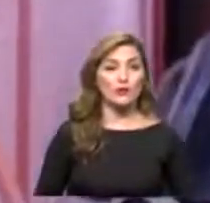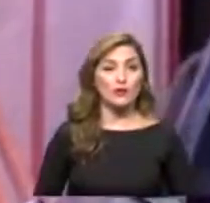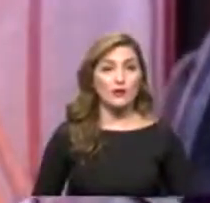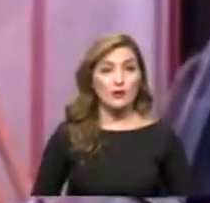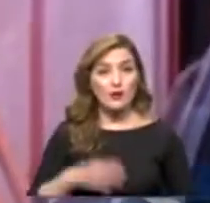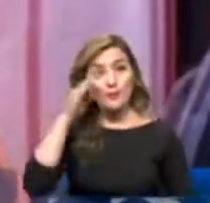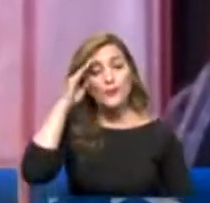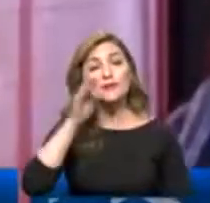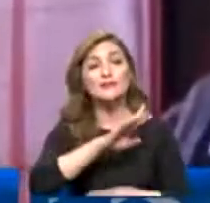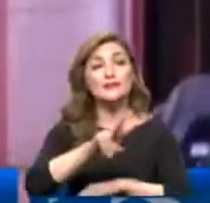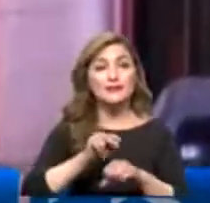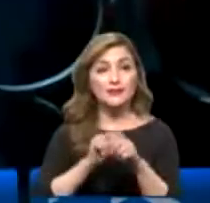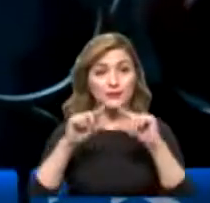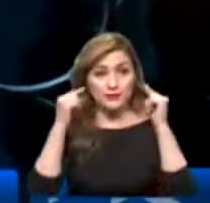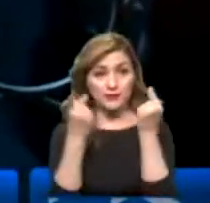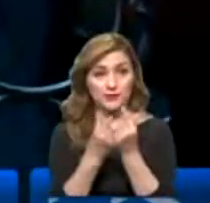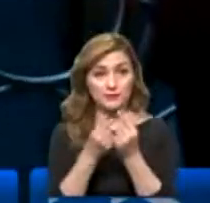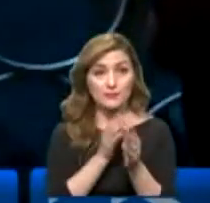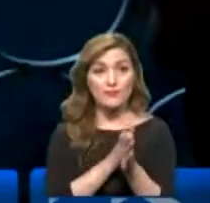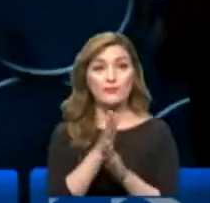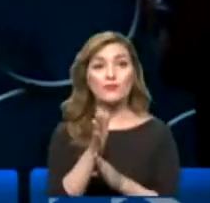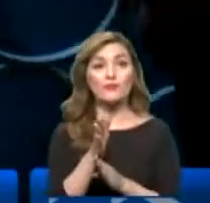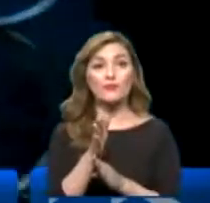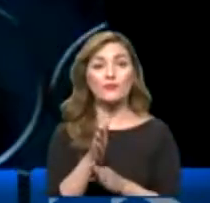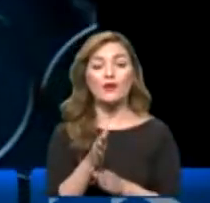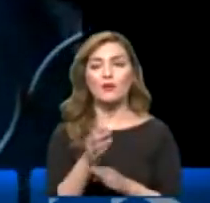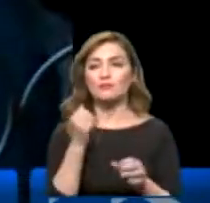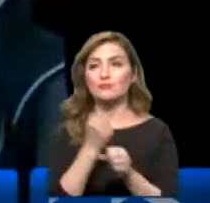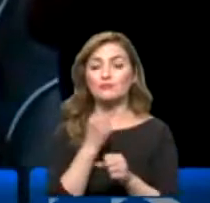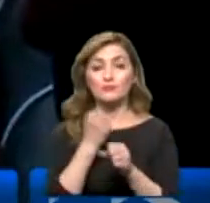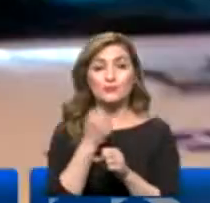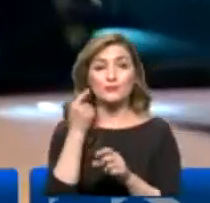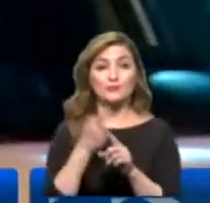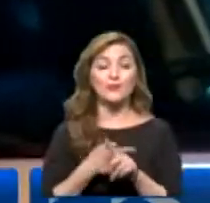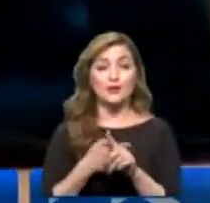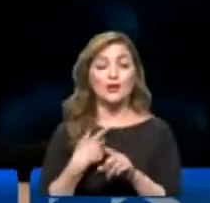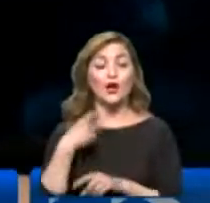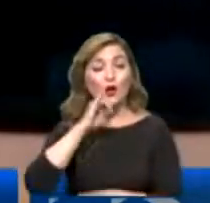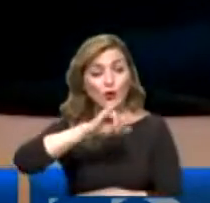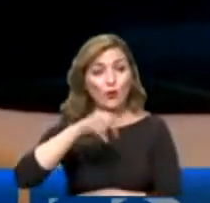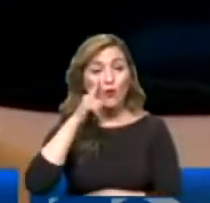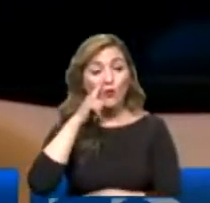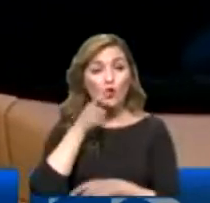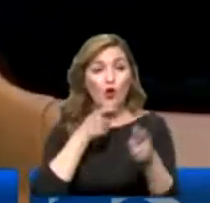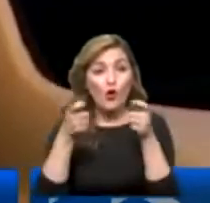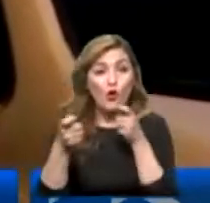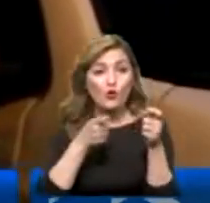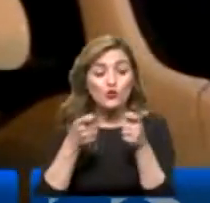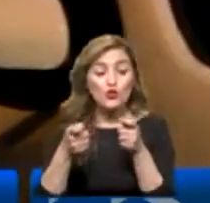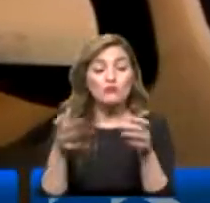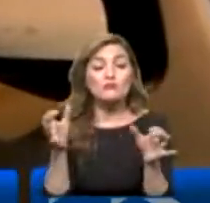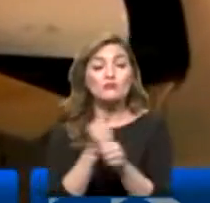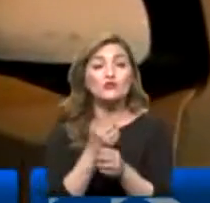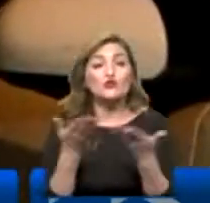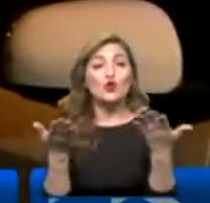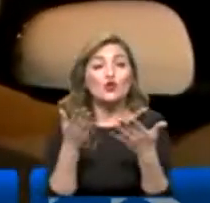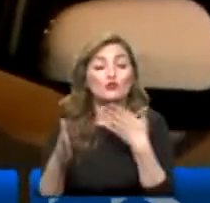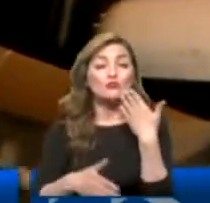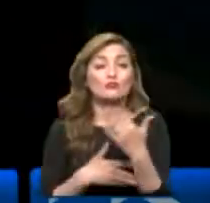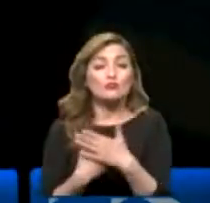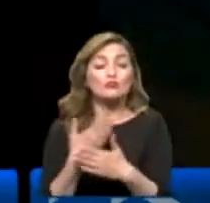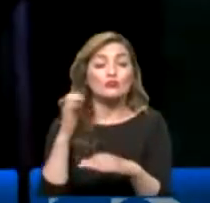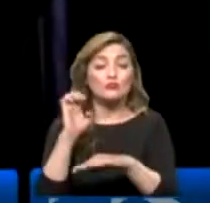La Policía Nacional y sus grupos especiales llevan adelante desde junio el operativo Jaque Mate que se realiza a nivel